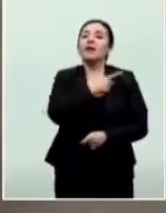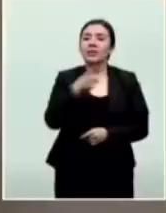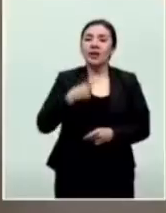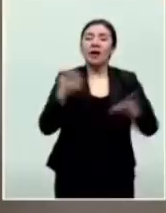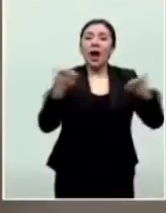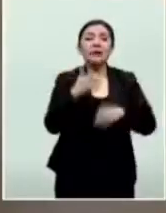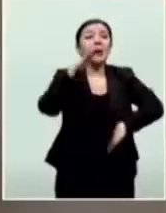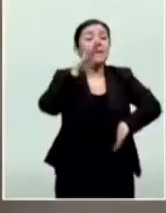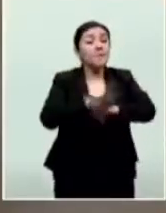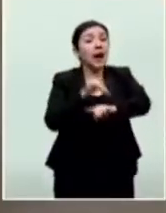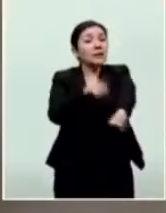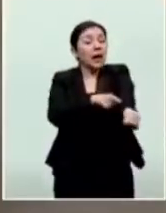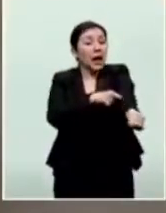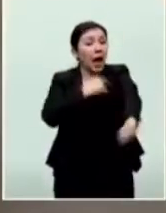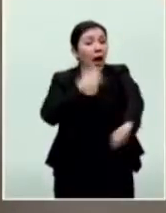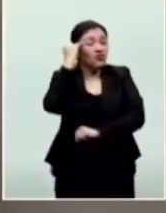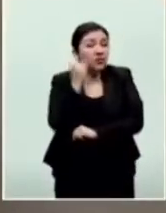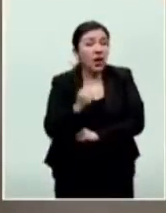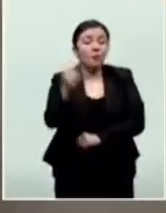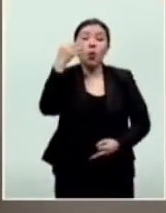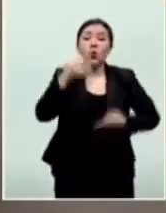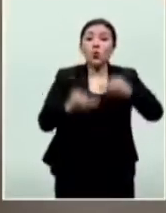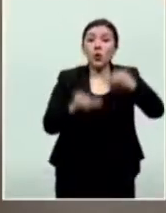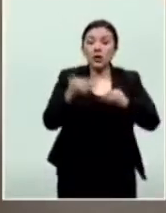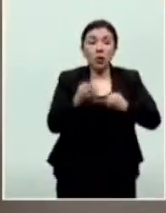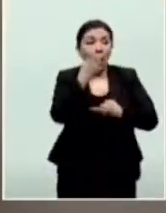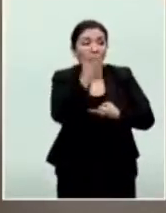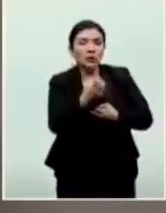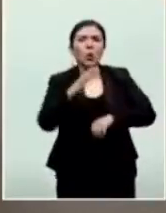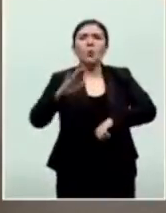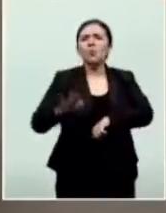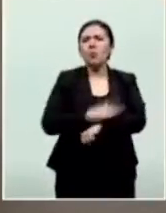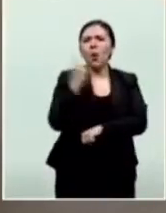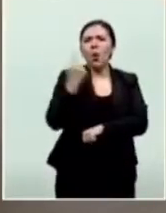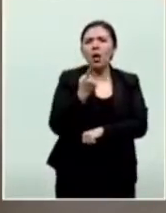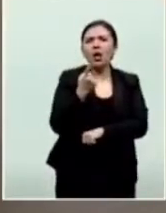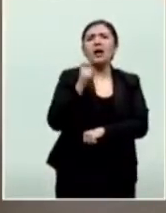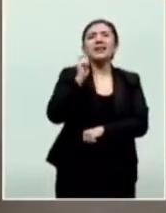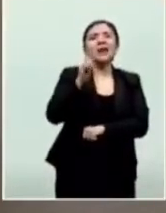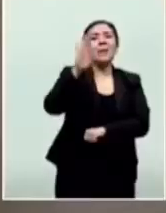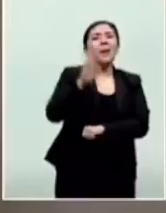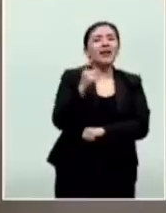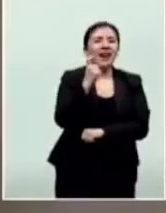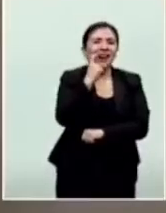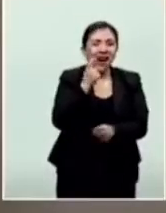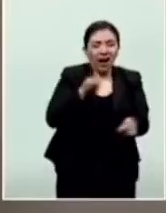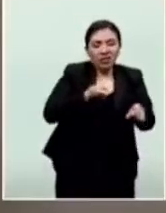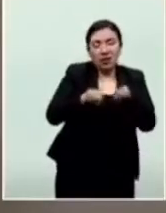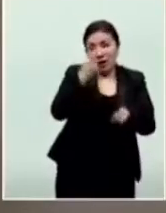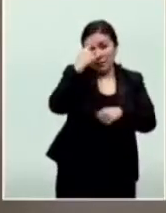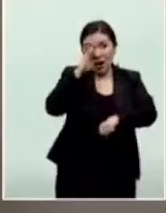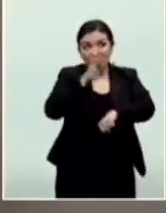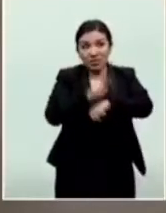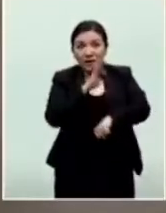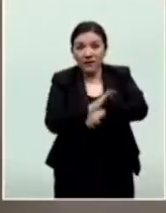este alargamiento en el juicio no derivó de una estrategia de